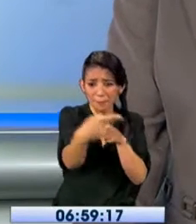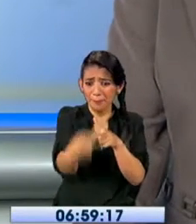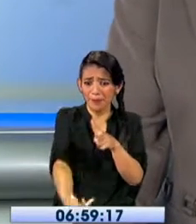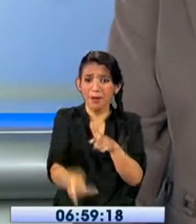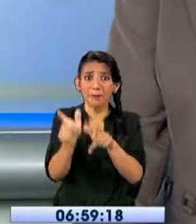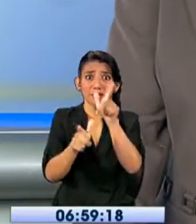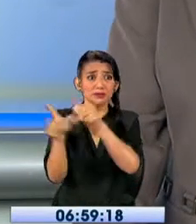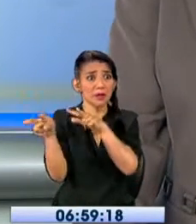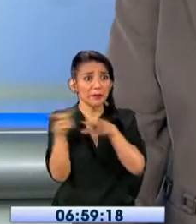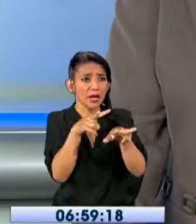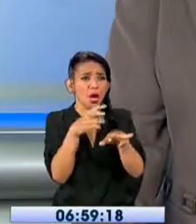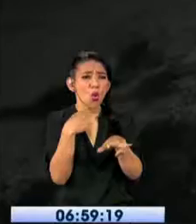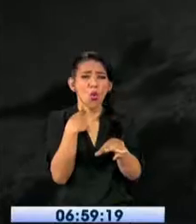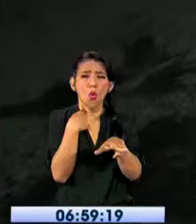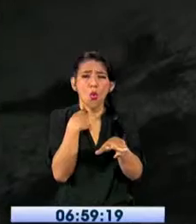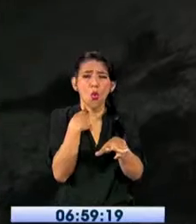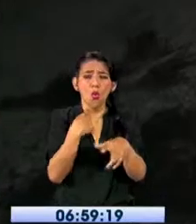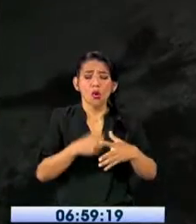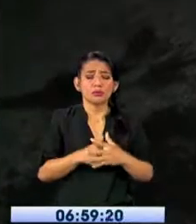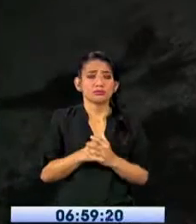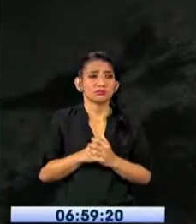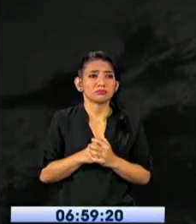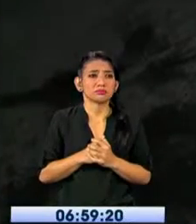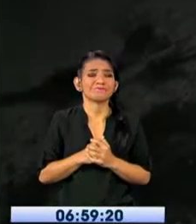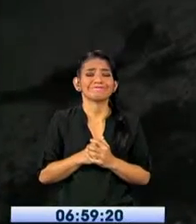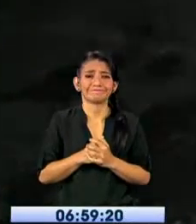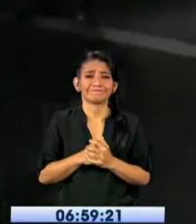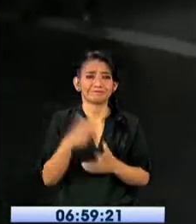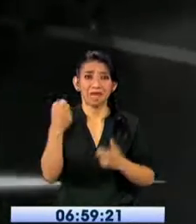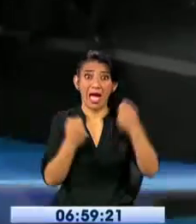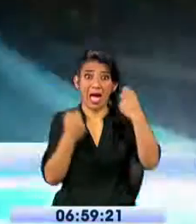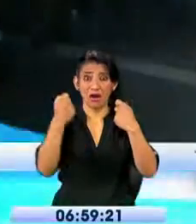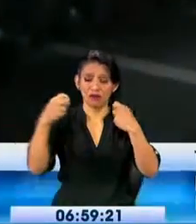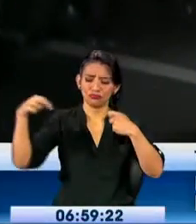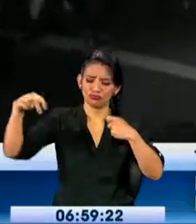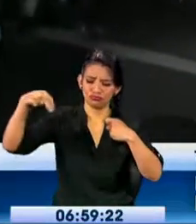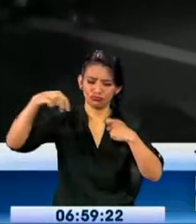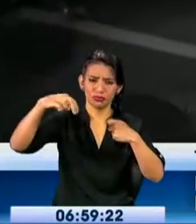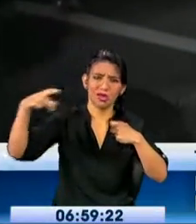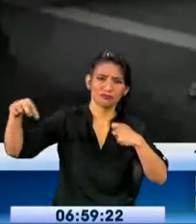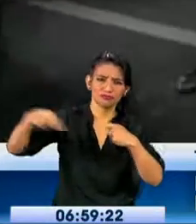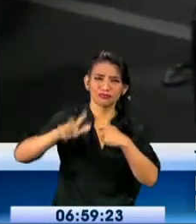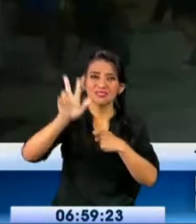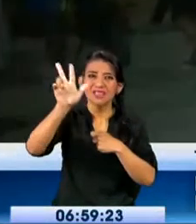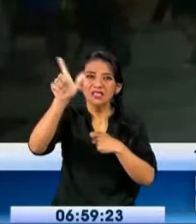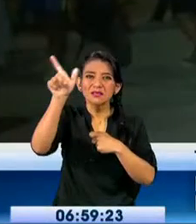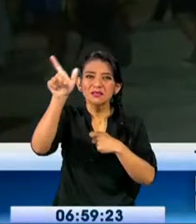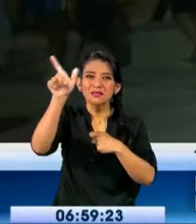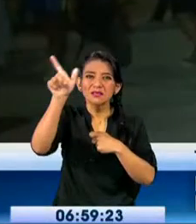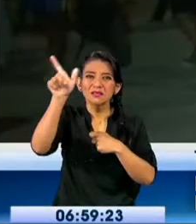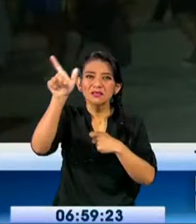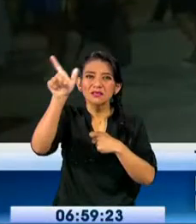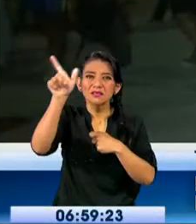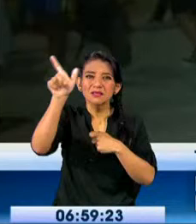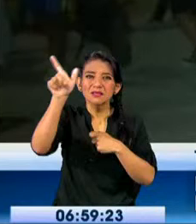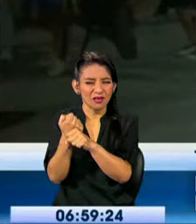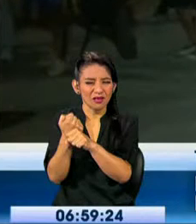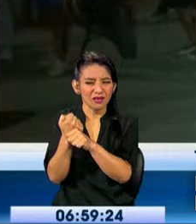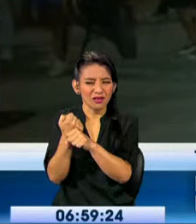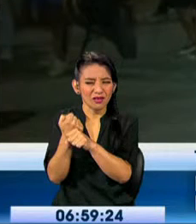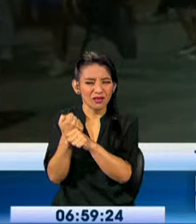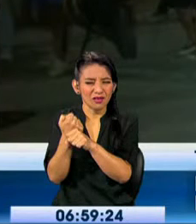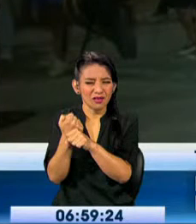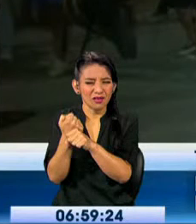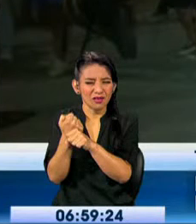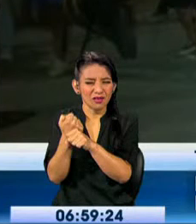este terrible accidente. Arrollados fue como encontraron la muerte tres trabajadores de una empresa exportadora de piña cuando intentaban cruzar